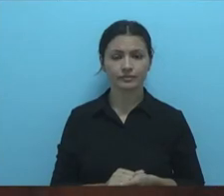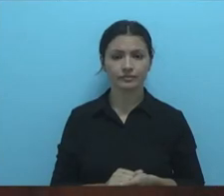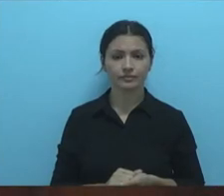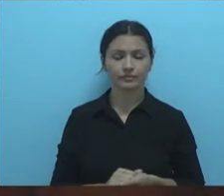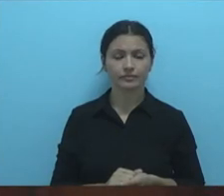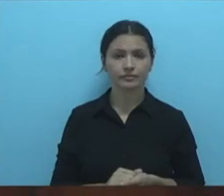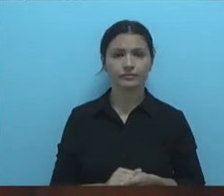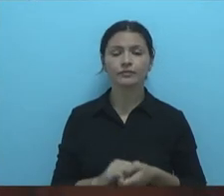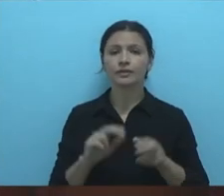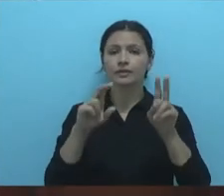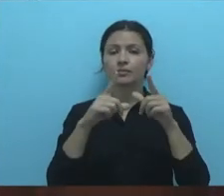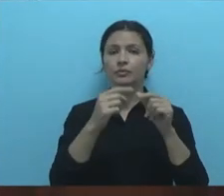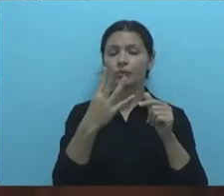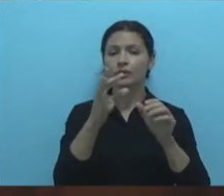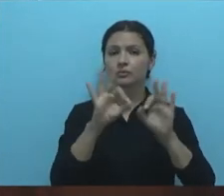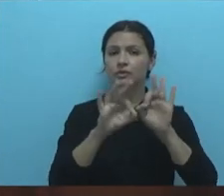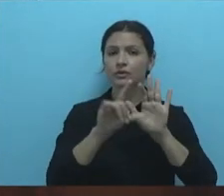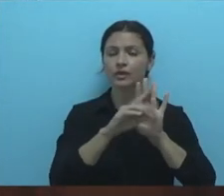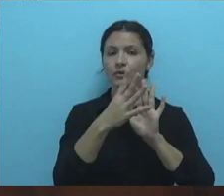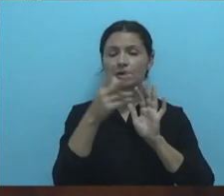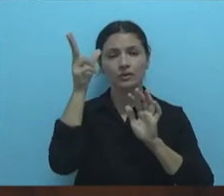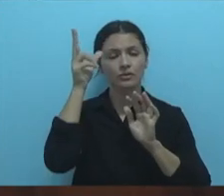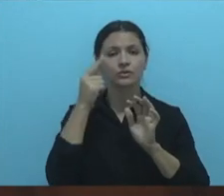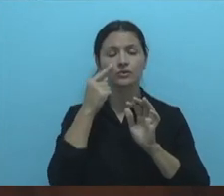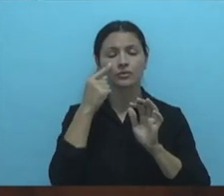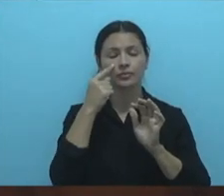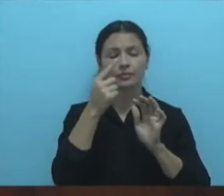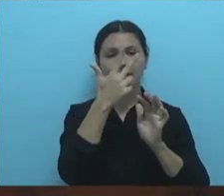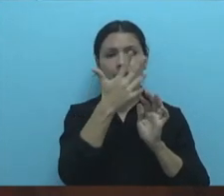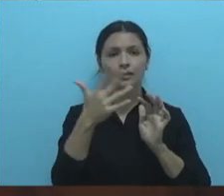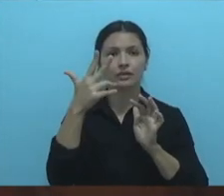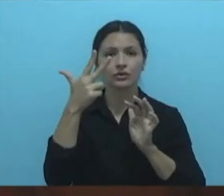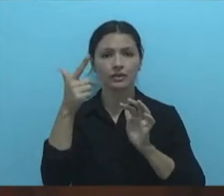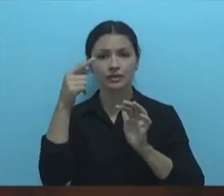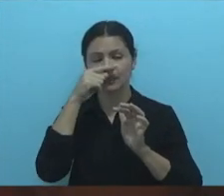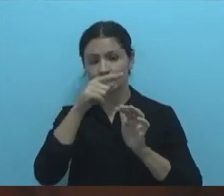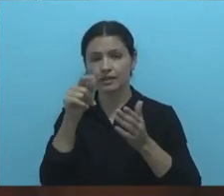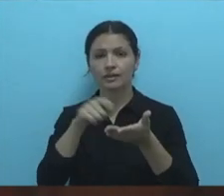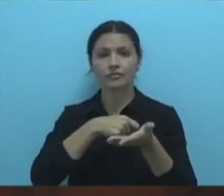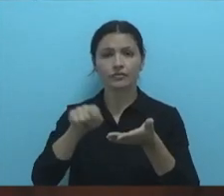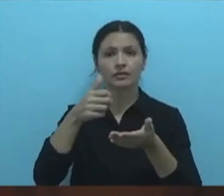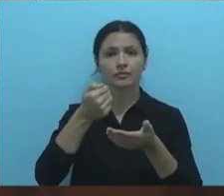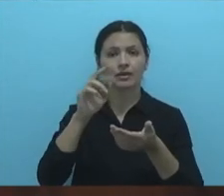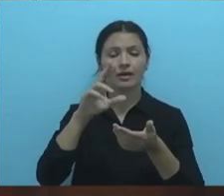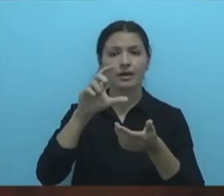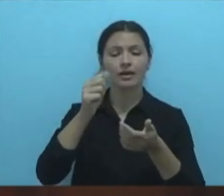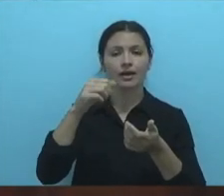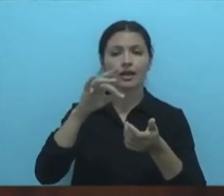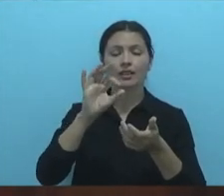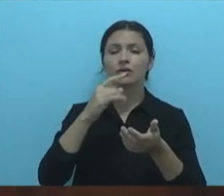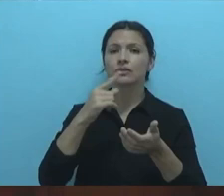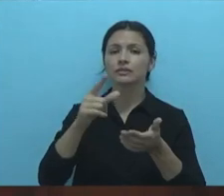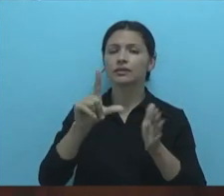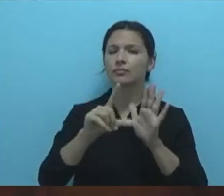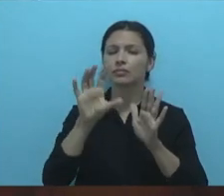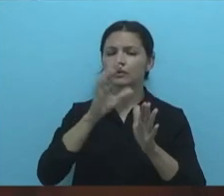asunto número cuatro proyecto de ley 48.537 diputada arcando por el cual se dispone la adhesión de la provincia a la